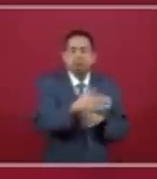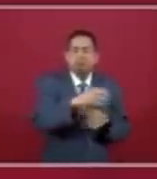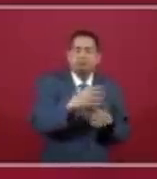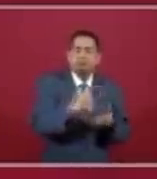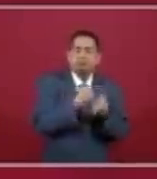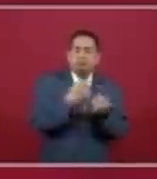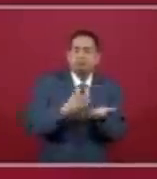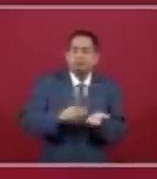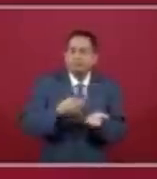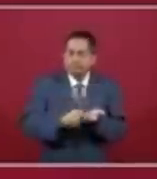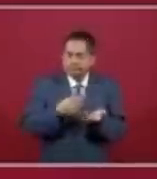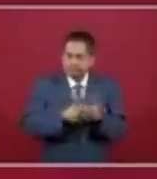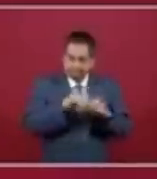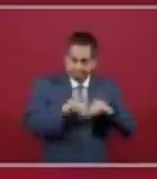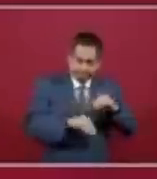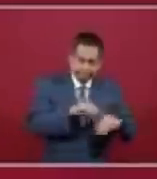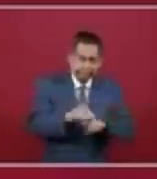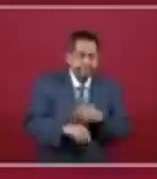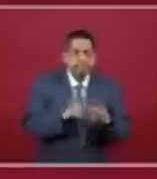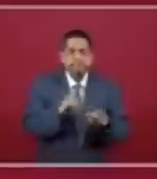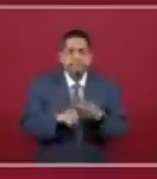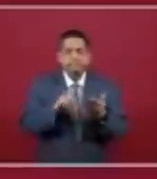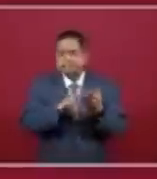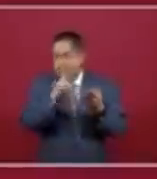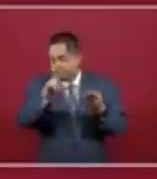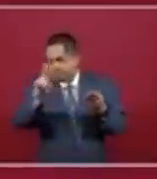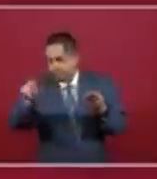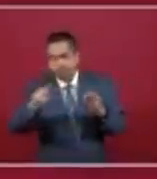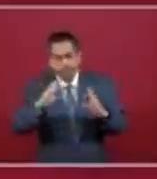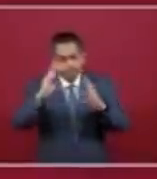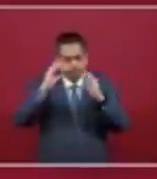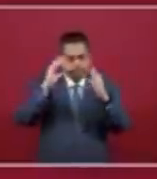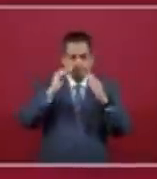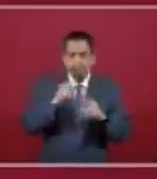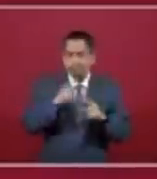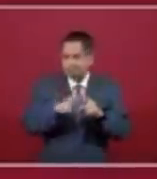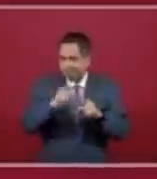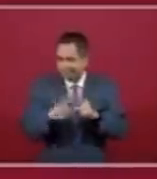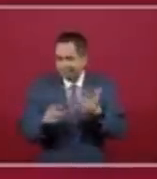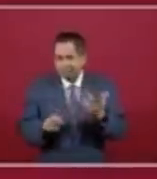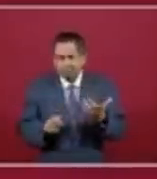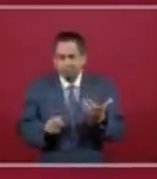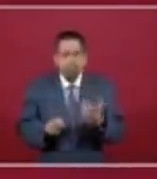talleres de pintura, hay muralismo.